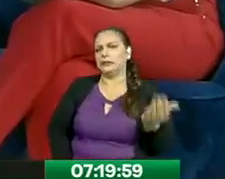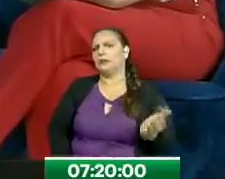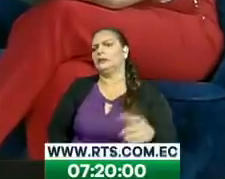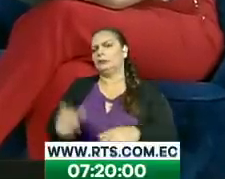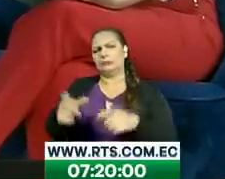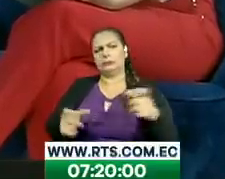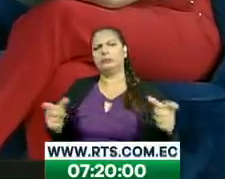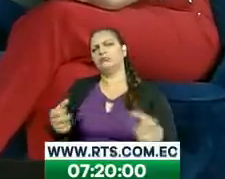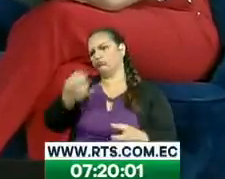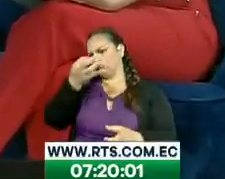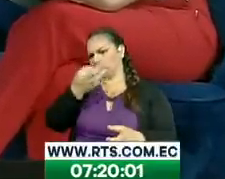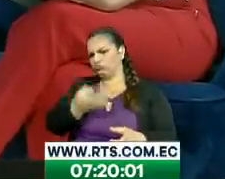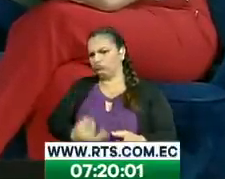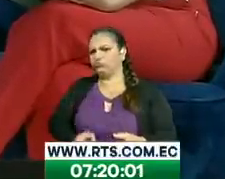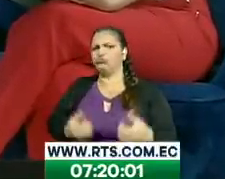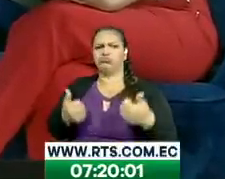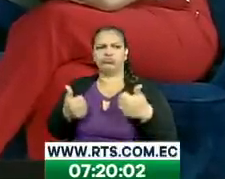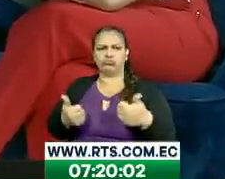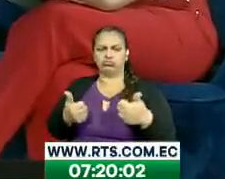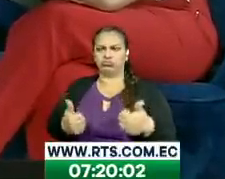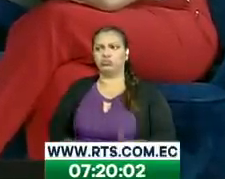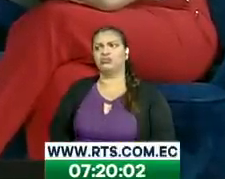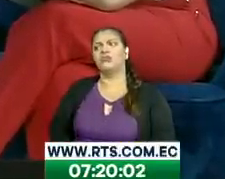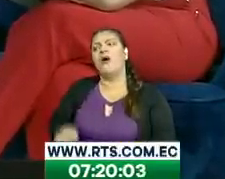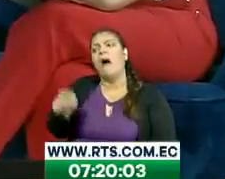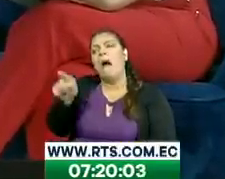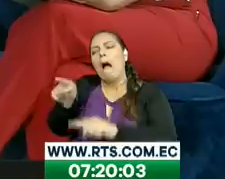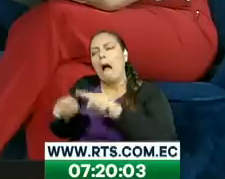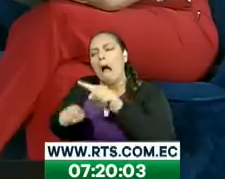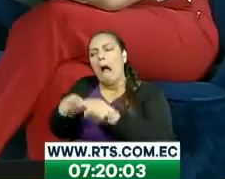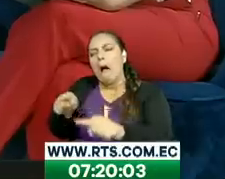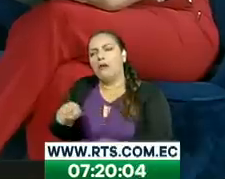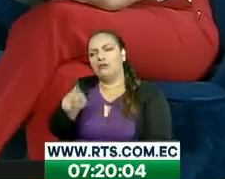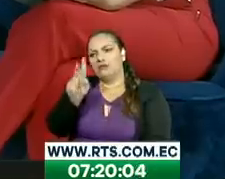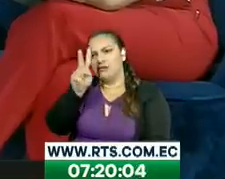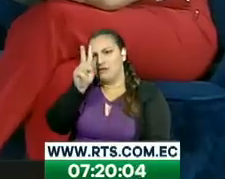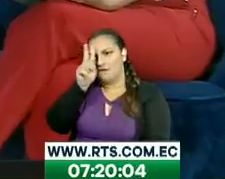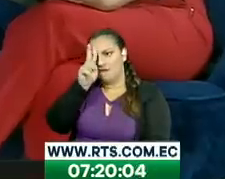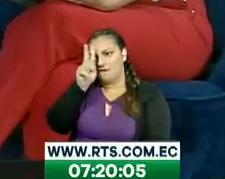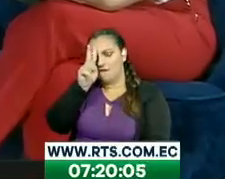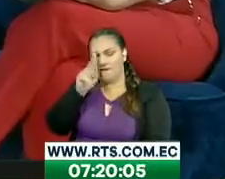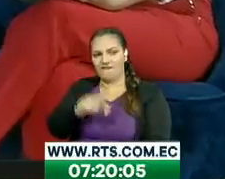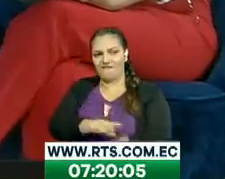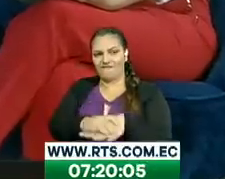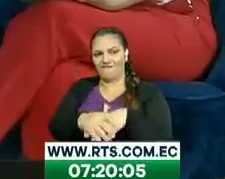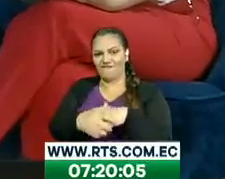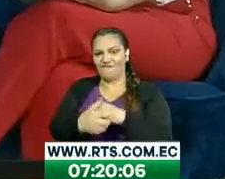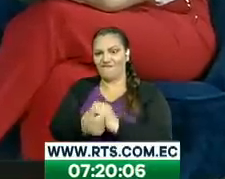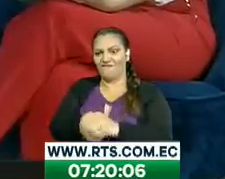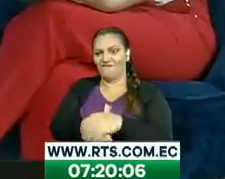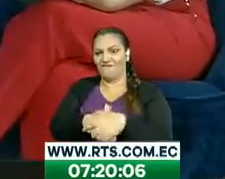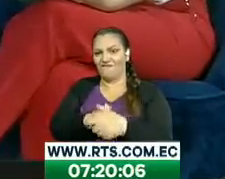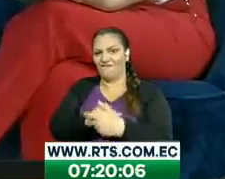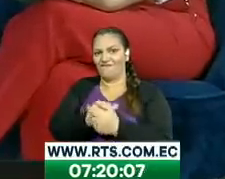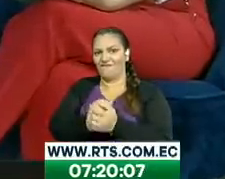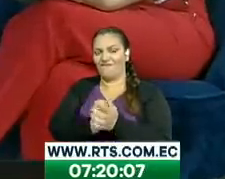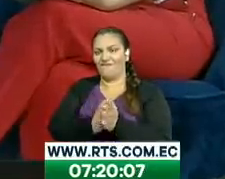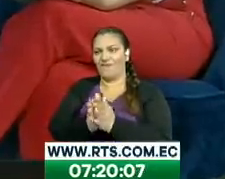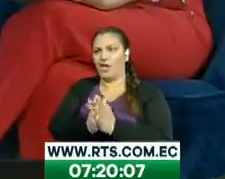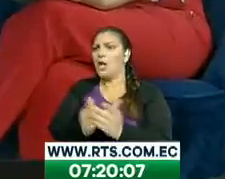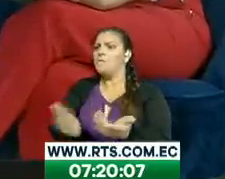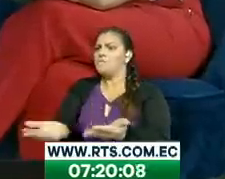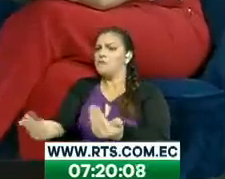honorable no se escapa por ahí algún infiltrado avivato que quiera hacer el agosto con el turista sobre todo en el tema de la gastronomía